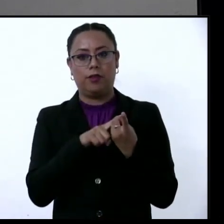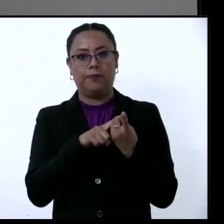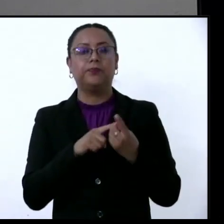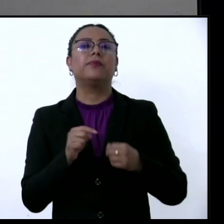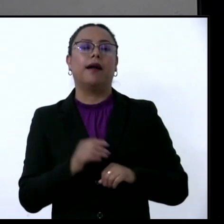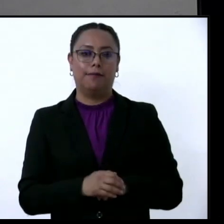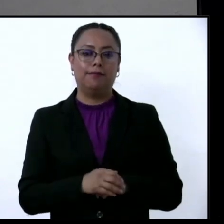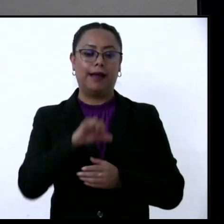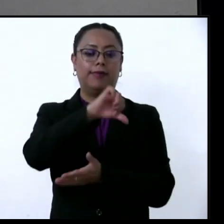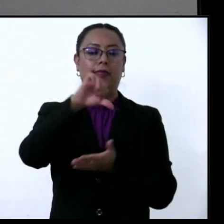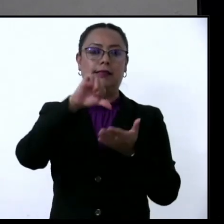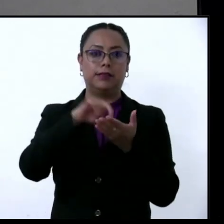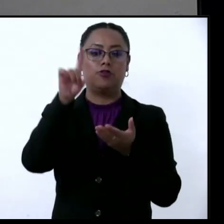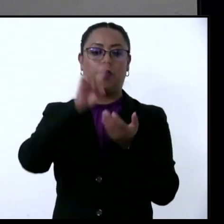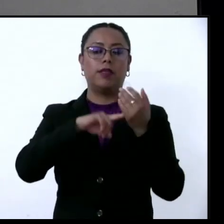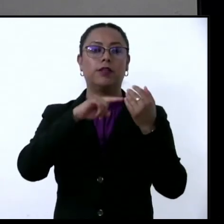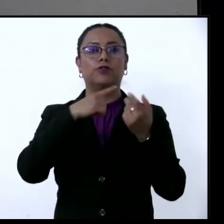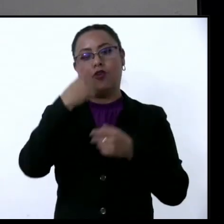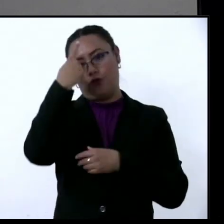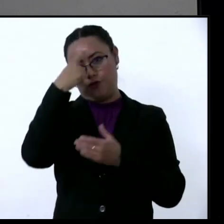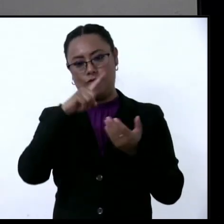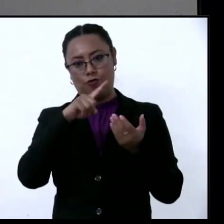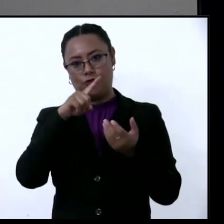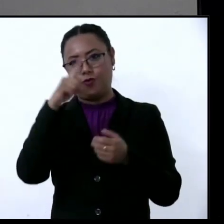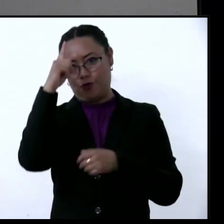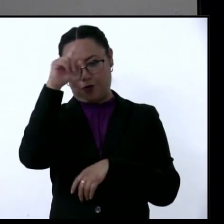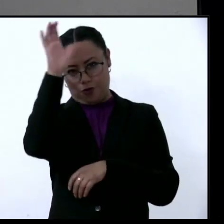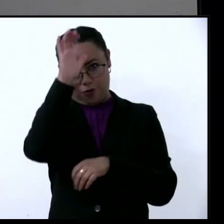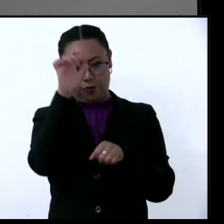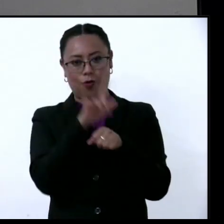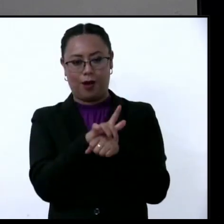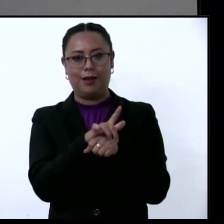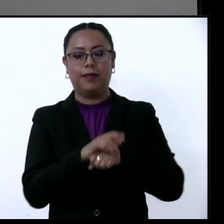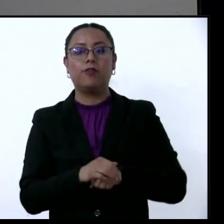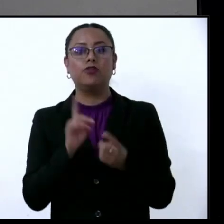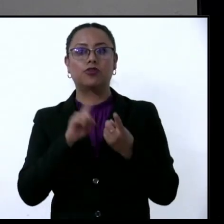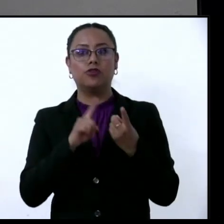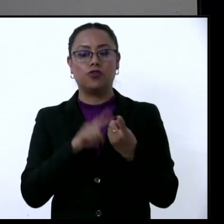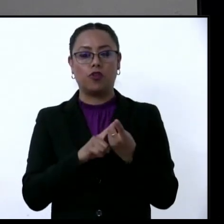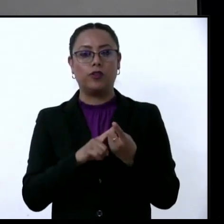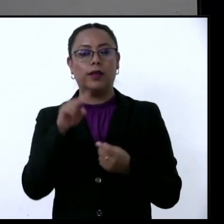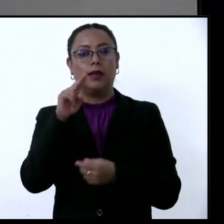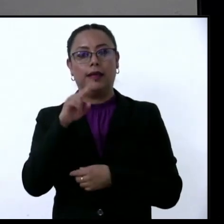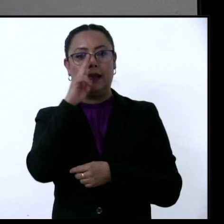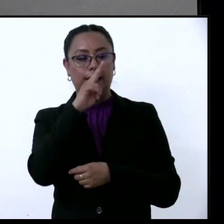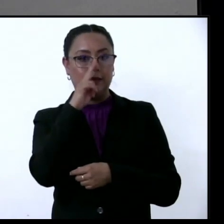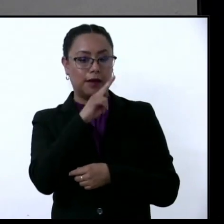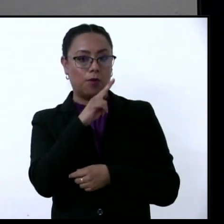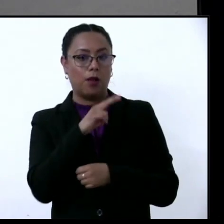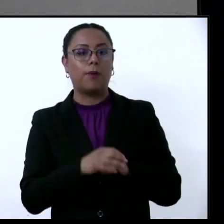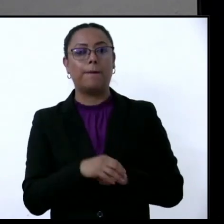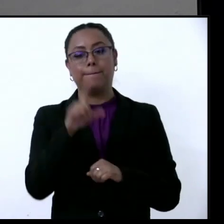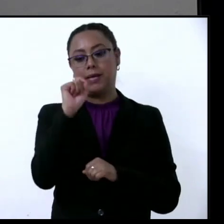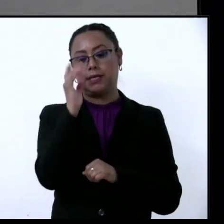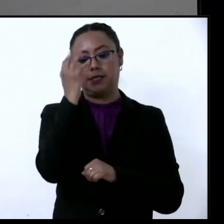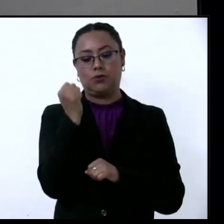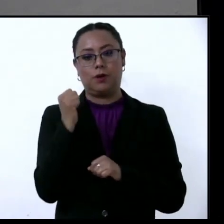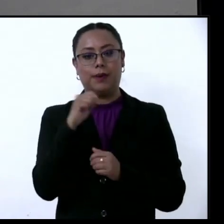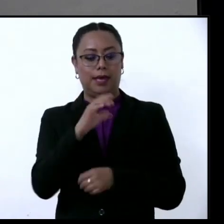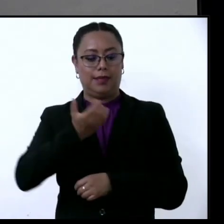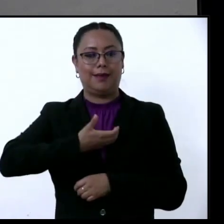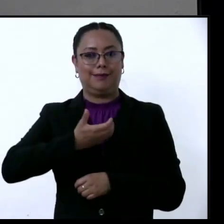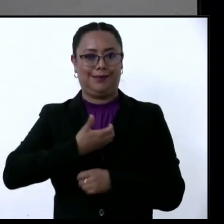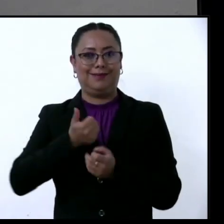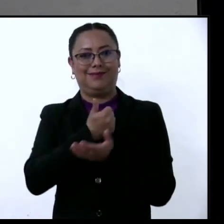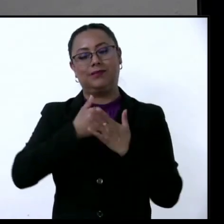Interculturalidad de la Ciudad de México, el CEIN, que está ubicado en el Zagualcoyo 29, aquí en el centro de la Ciudad de México. Y bueno, pues